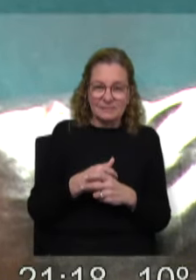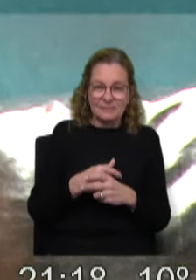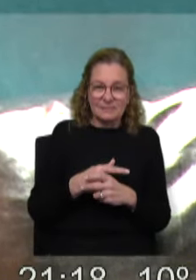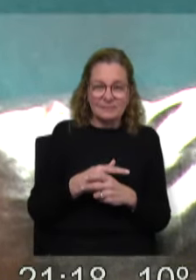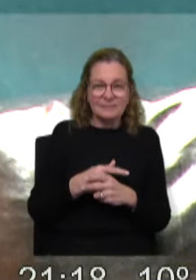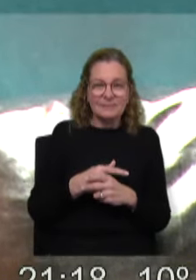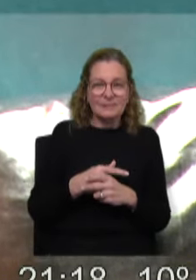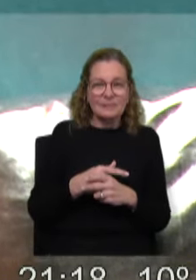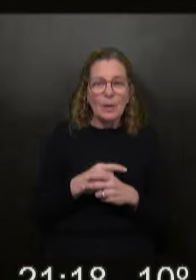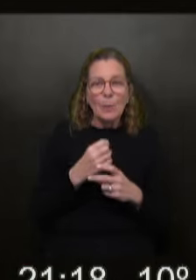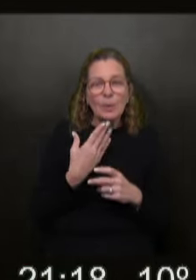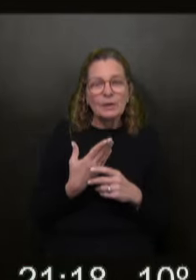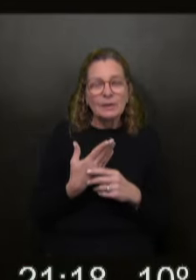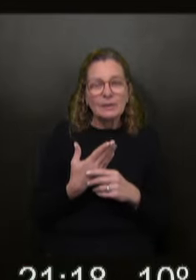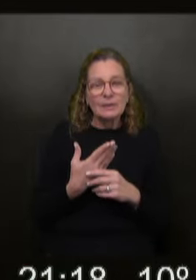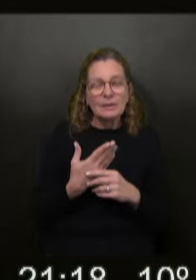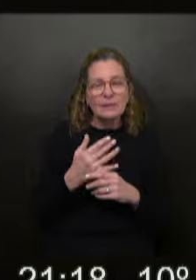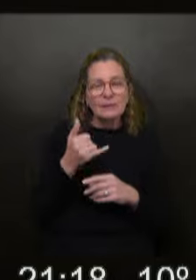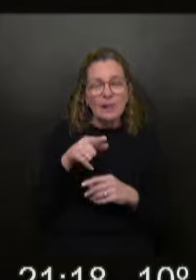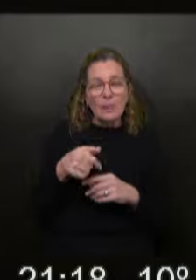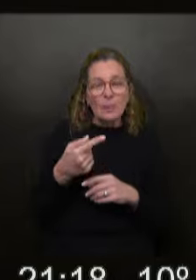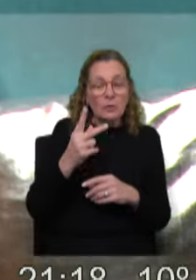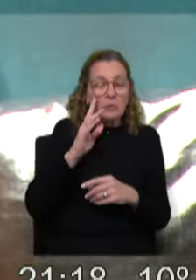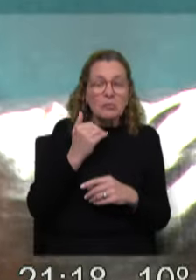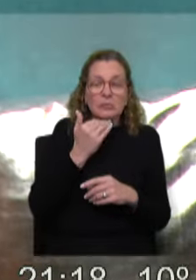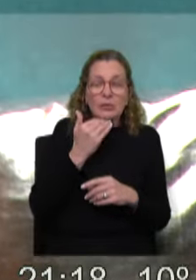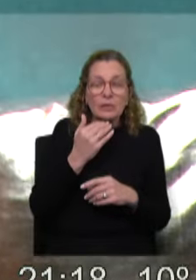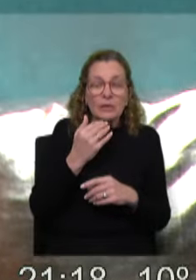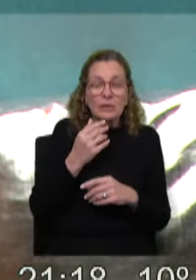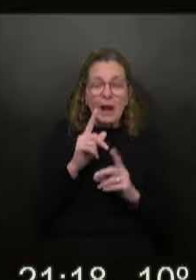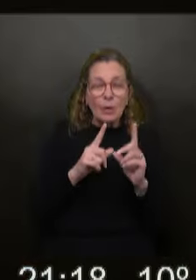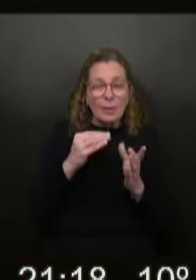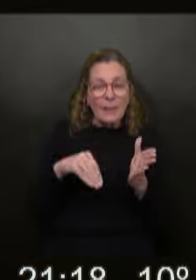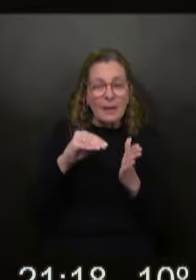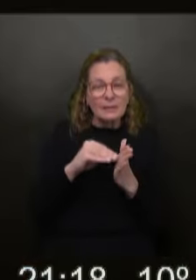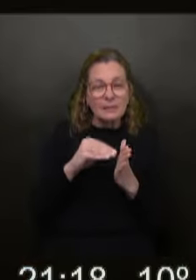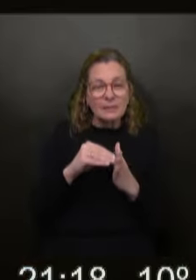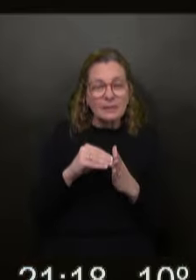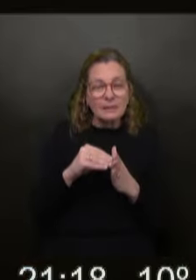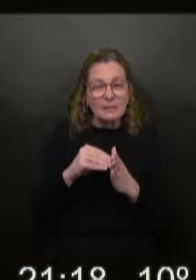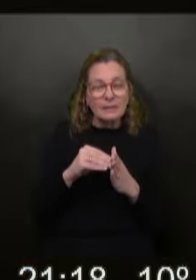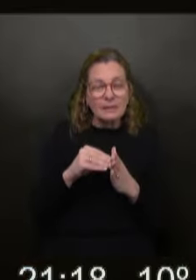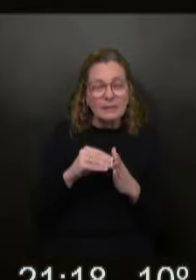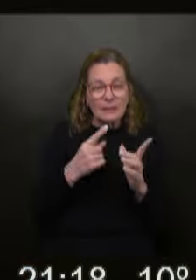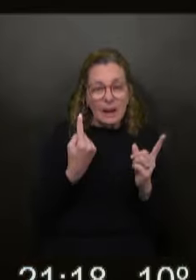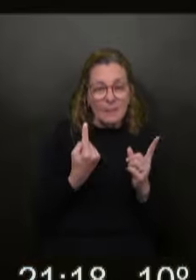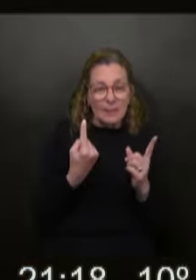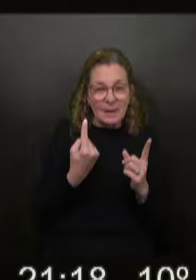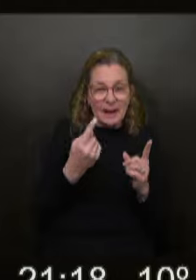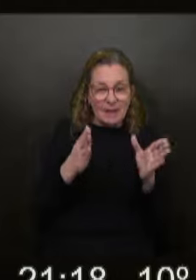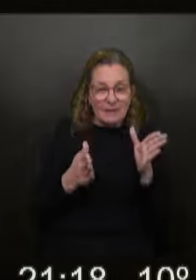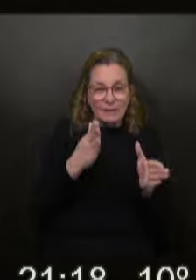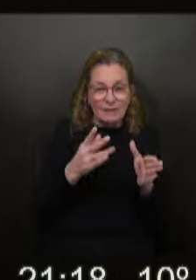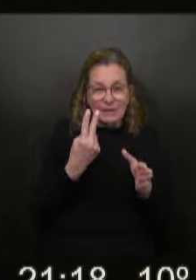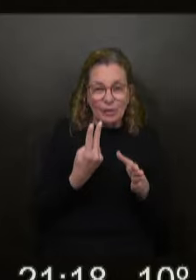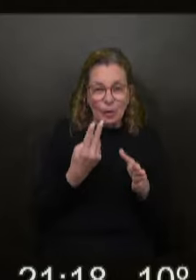estás así. Claro, bueno, y la ya de. Después él, le perdí el rastro, hubo un par más, me parece, ¿no? Claro, esta Rómulo se ubica entre la de la primera y la segunda, entre la de